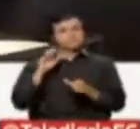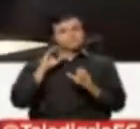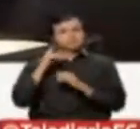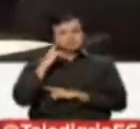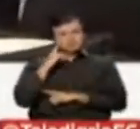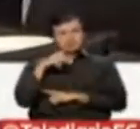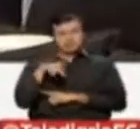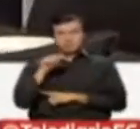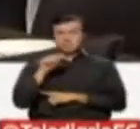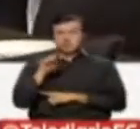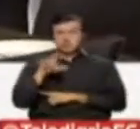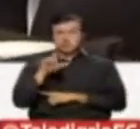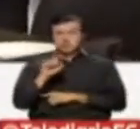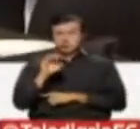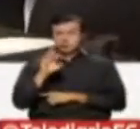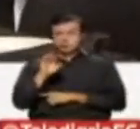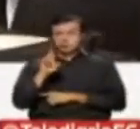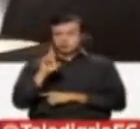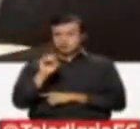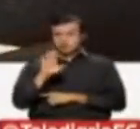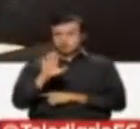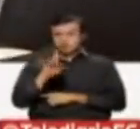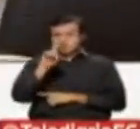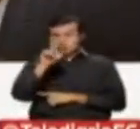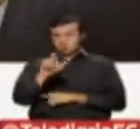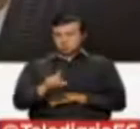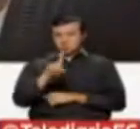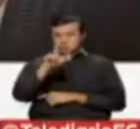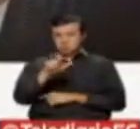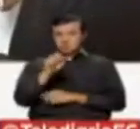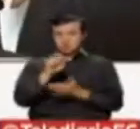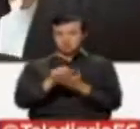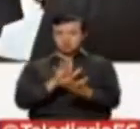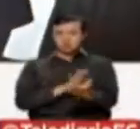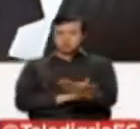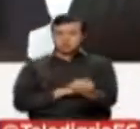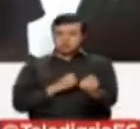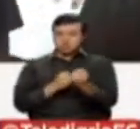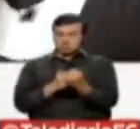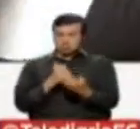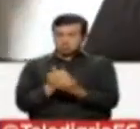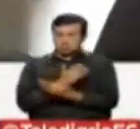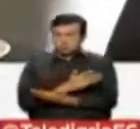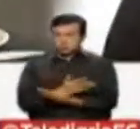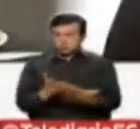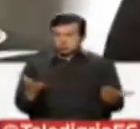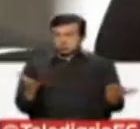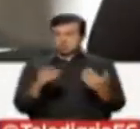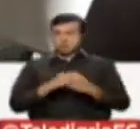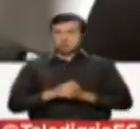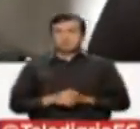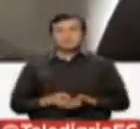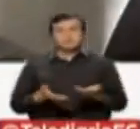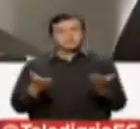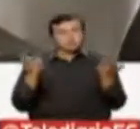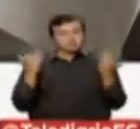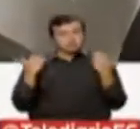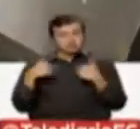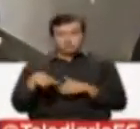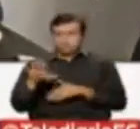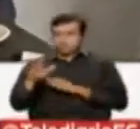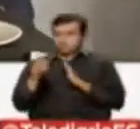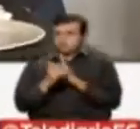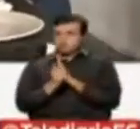con pablo toro quien es uno de los beneficiarios de este programa vídeos el ella se encuentra prácticamente